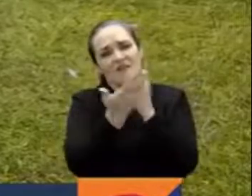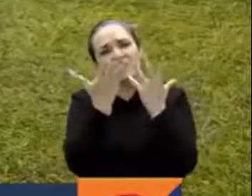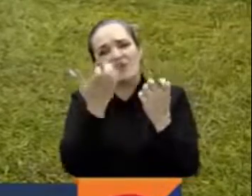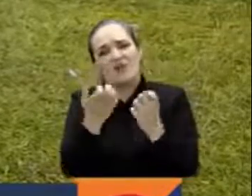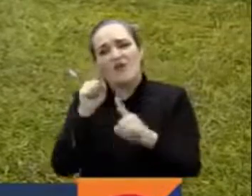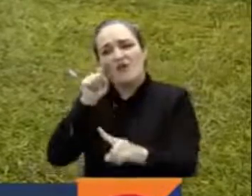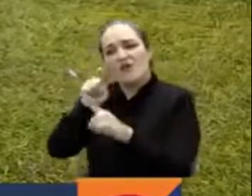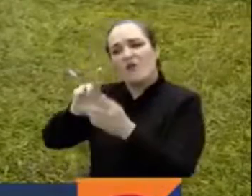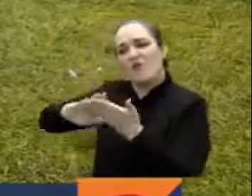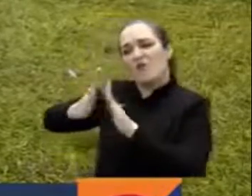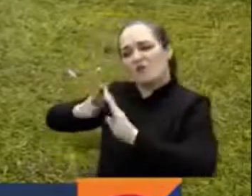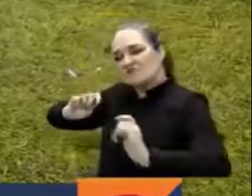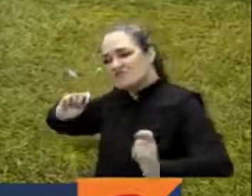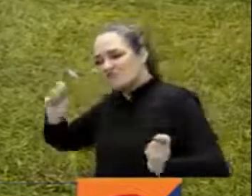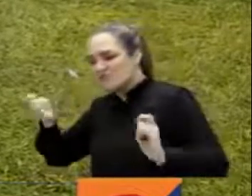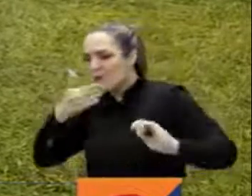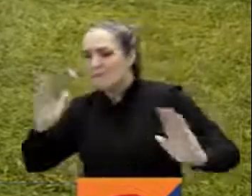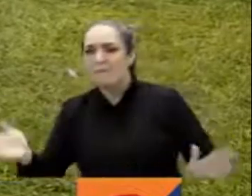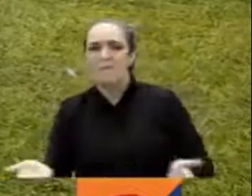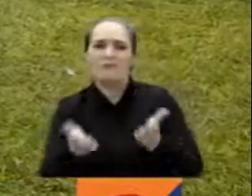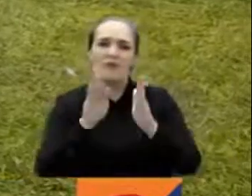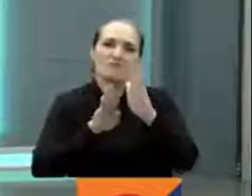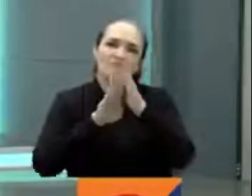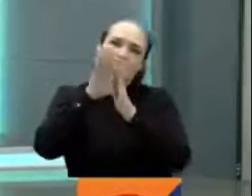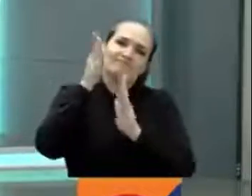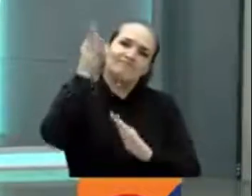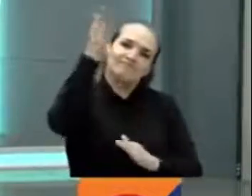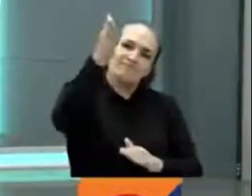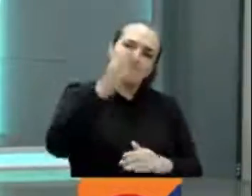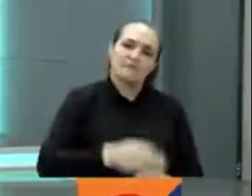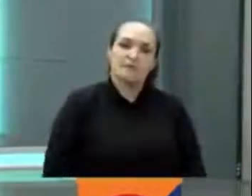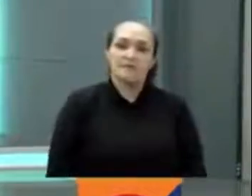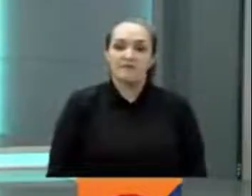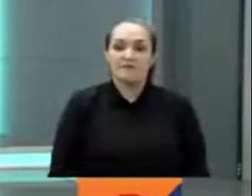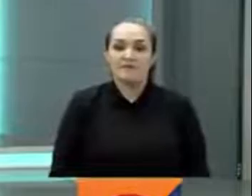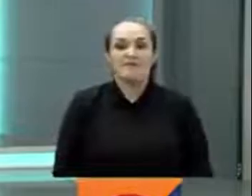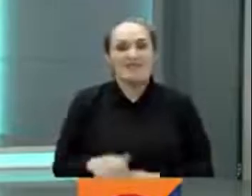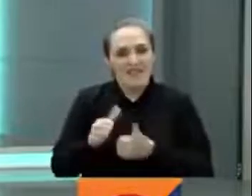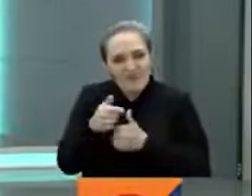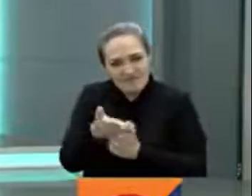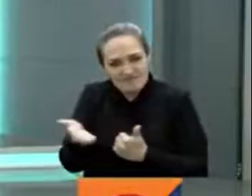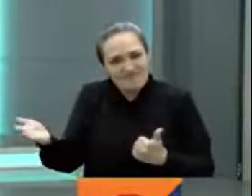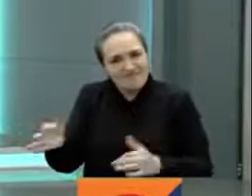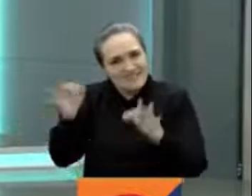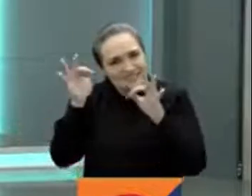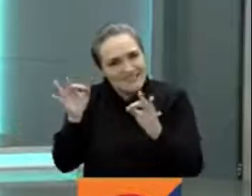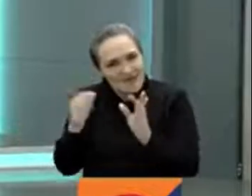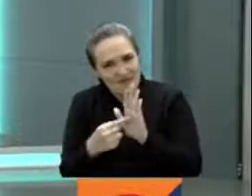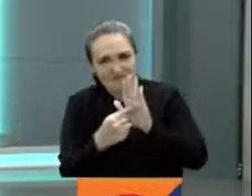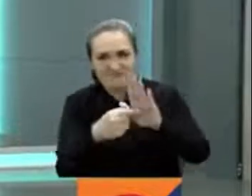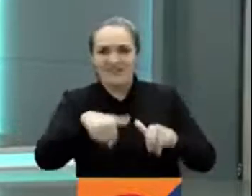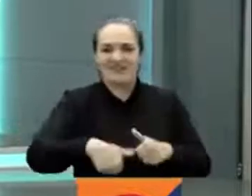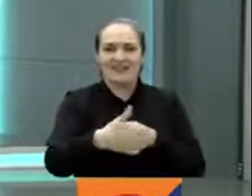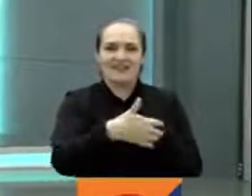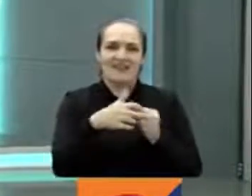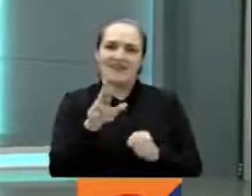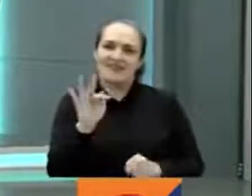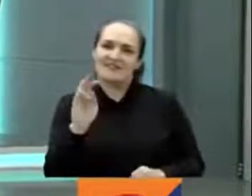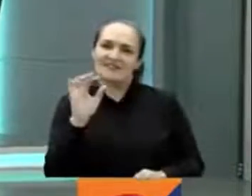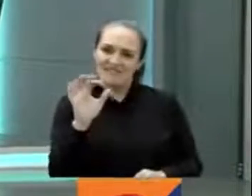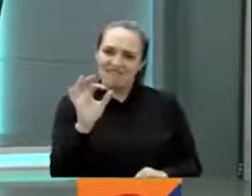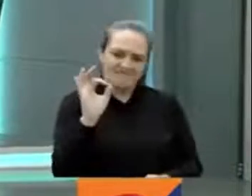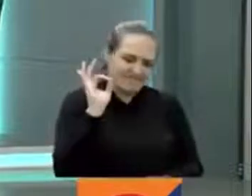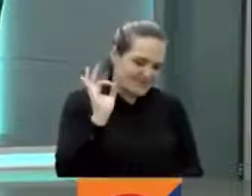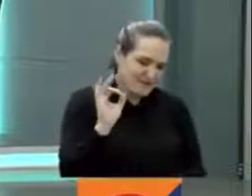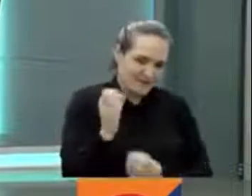sus comunidades para forjar un mejor mañana. Y todos estos deportistas siempre tendrán su espacio aquí en RTVC porque nosotros también